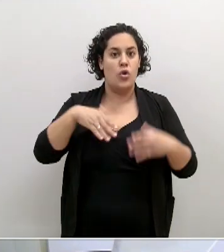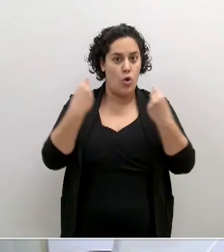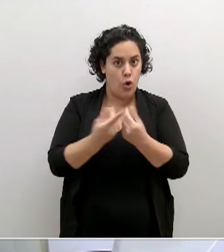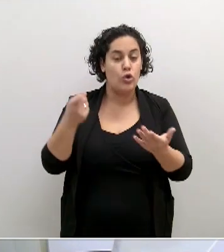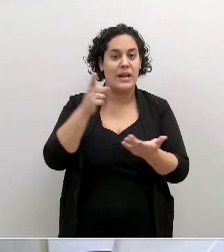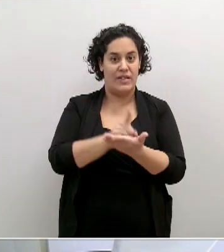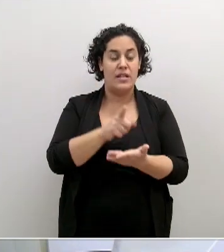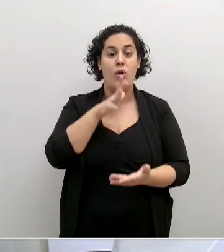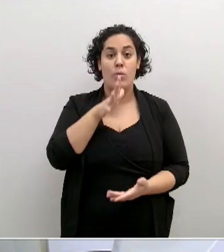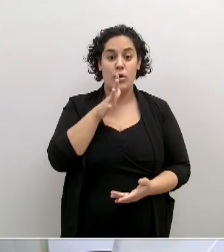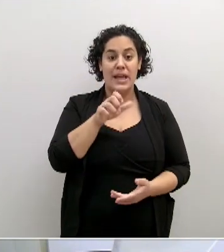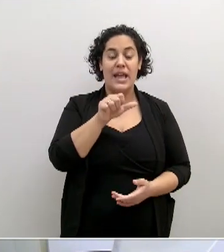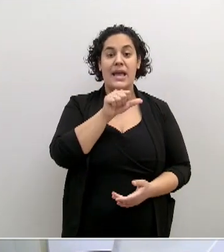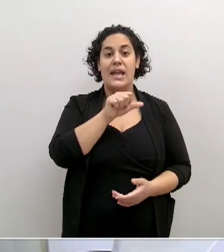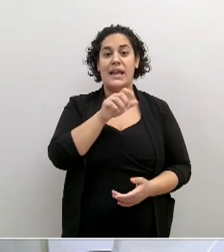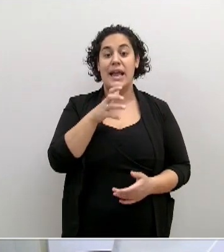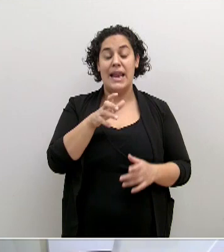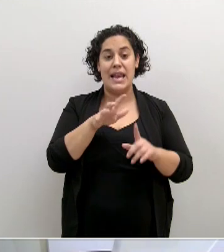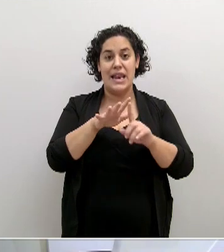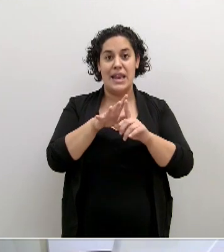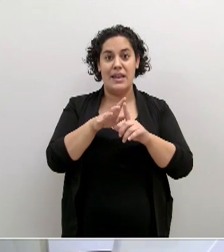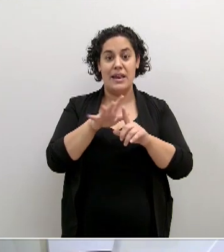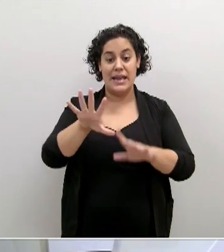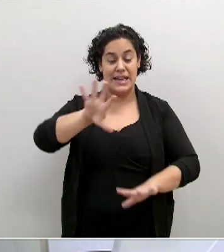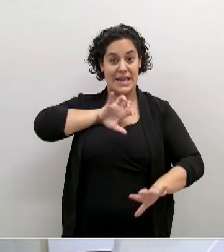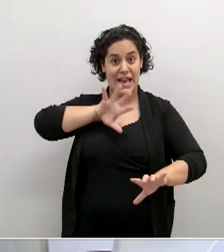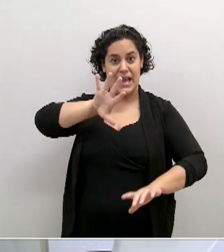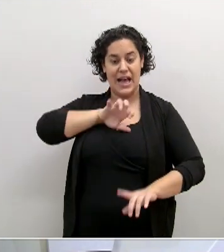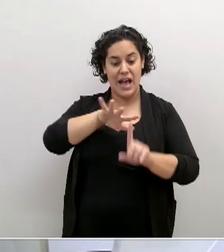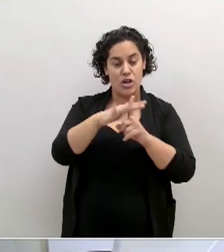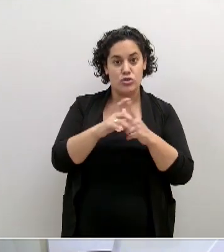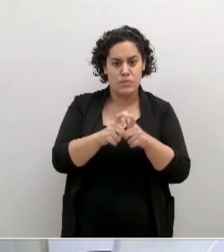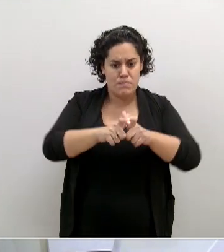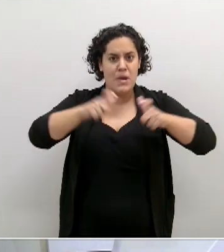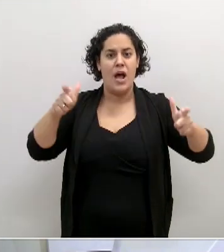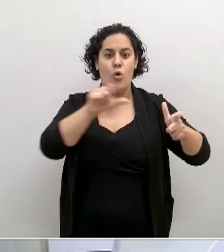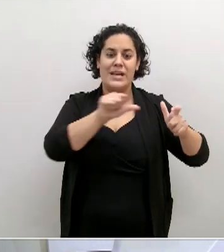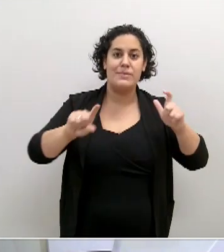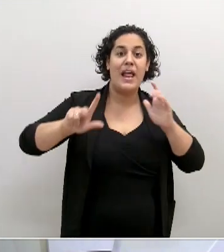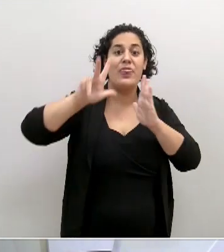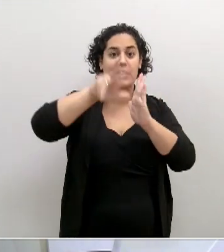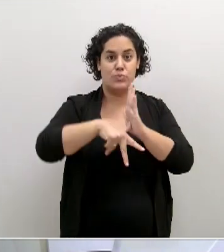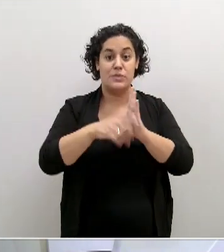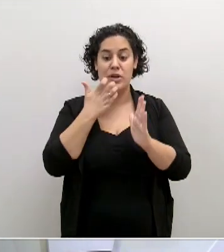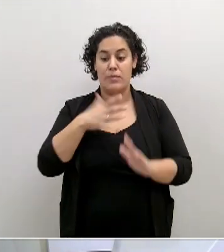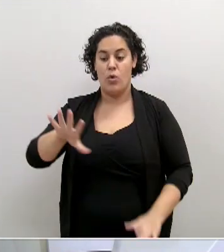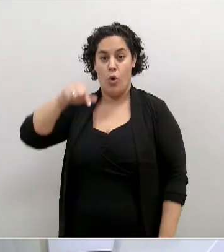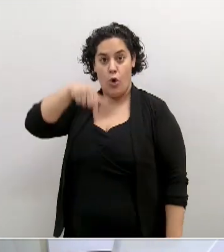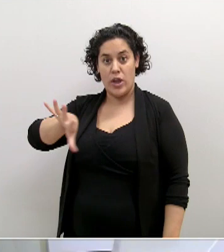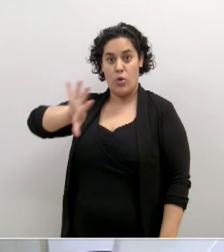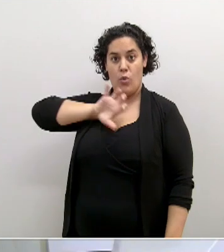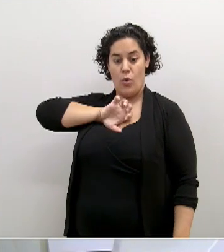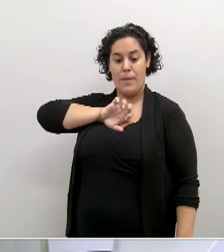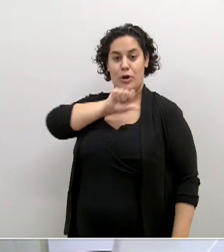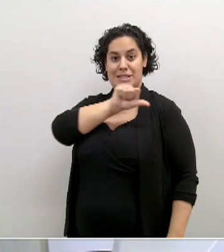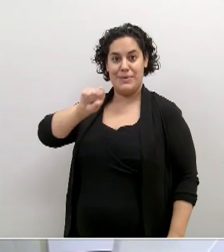aumenta aproximadamente una semana después de producirse los casos y el número de ingresos en la UCI aumenta 14 días